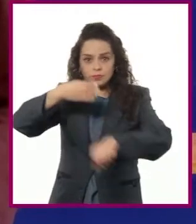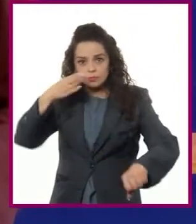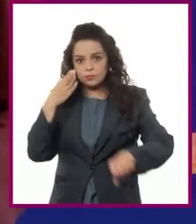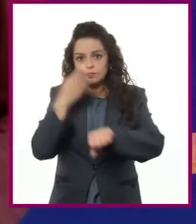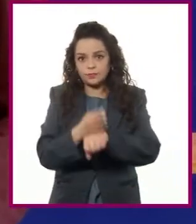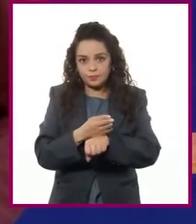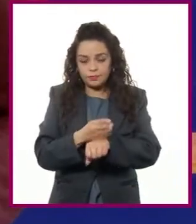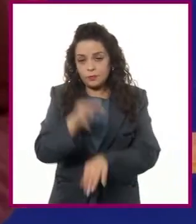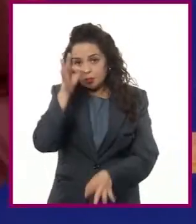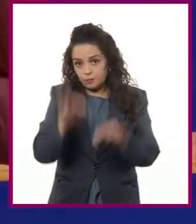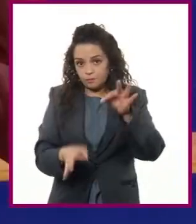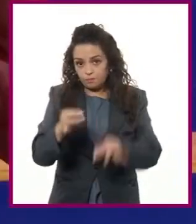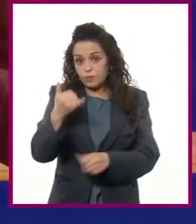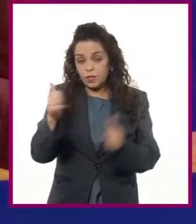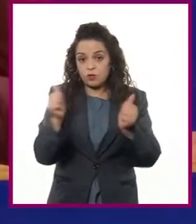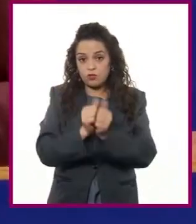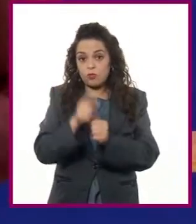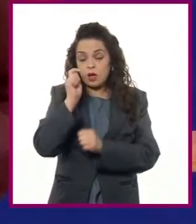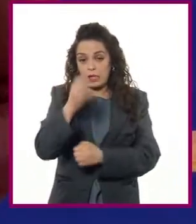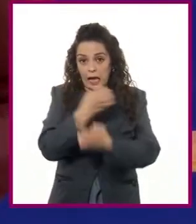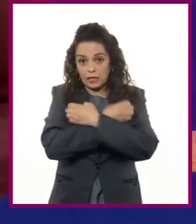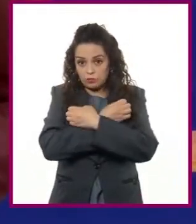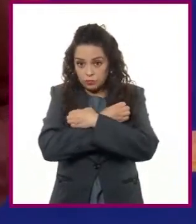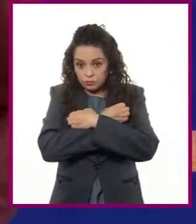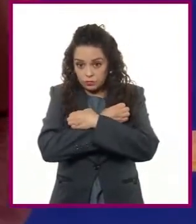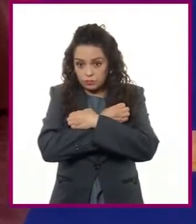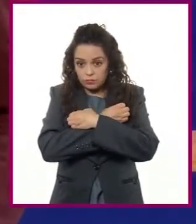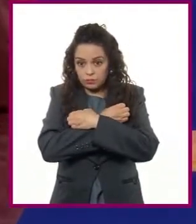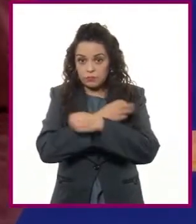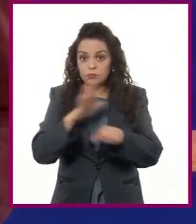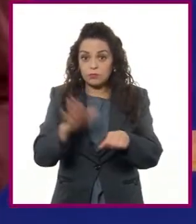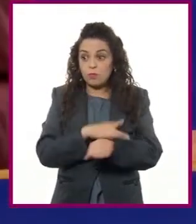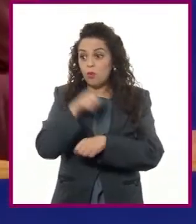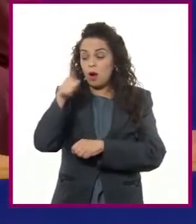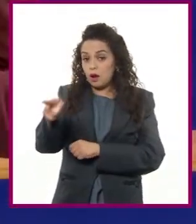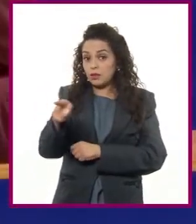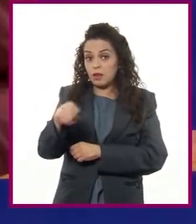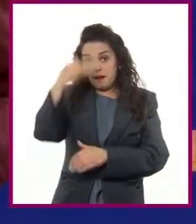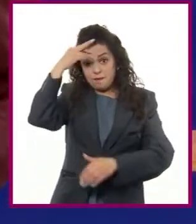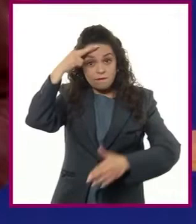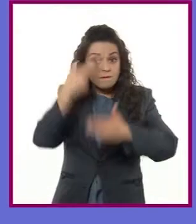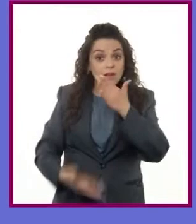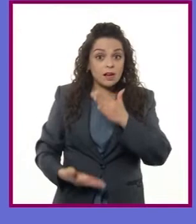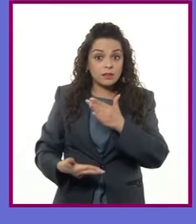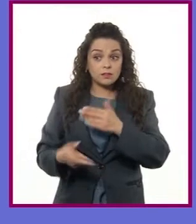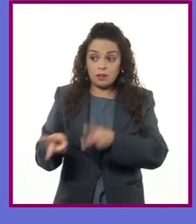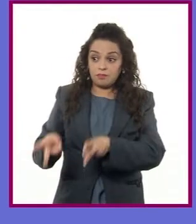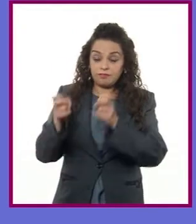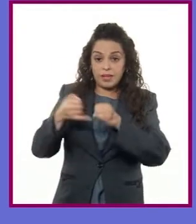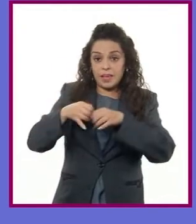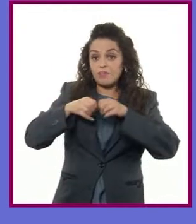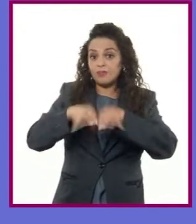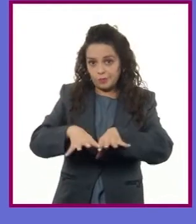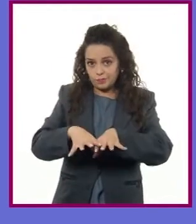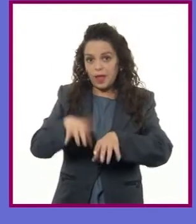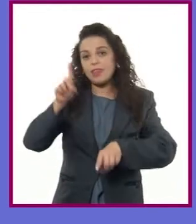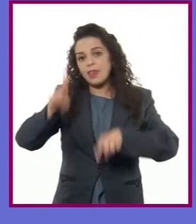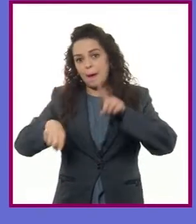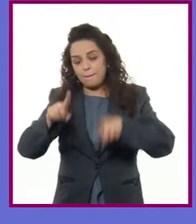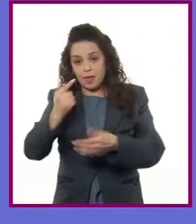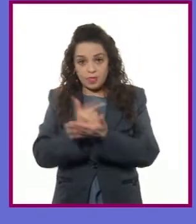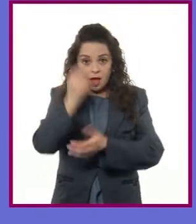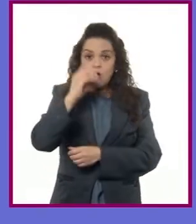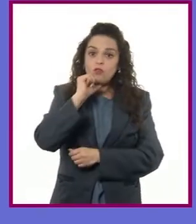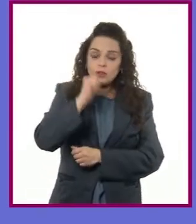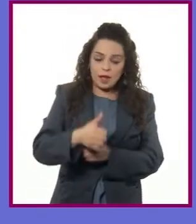y judicialmente, dependiendo de la severidad de la falta. Por otro lado, la cita textual es